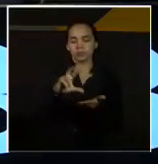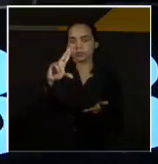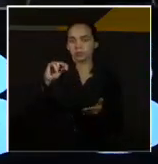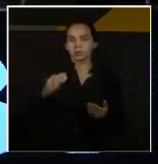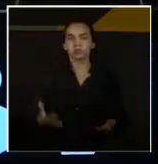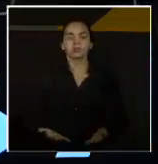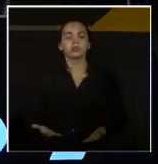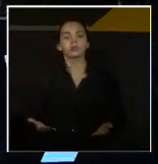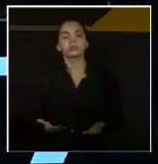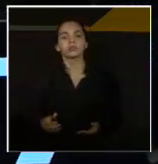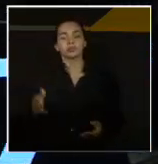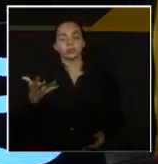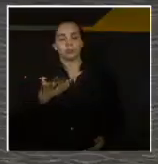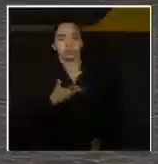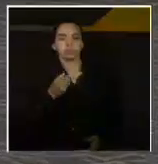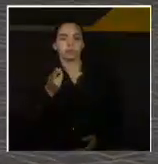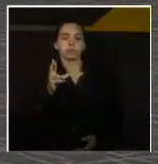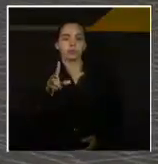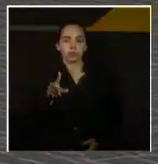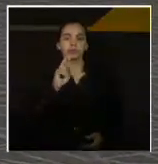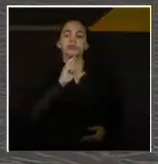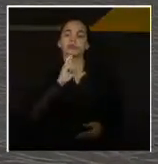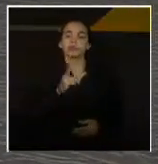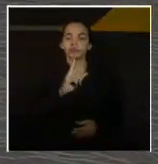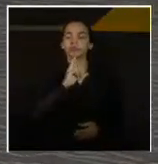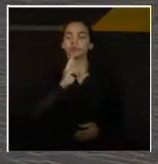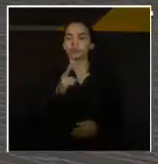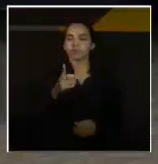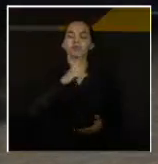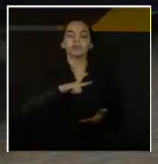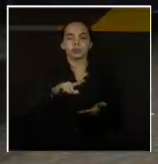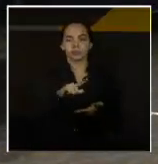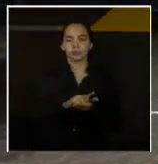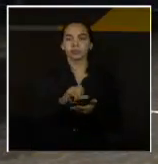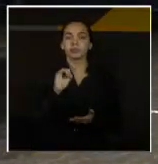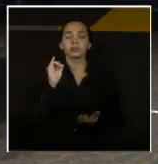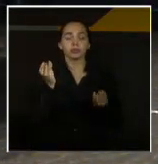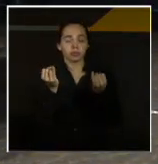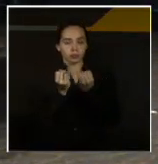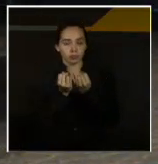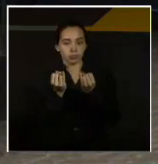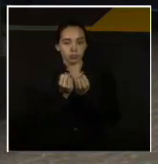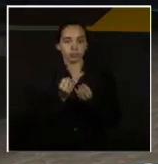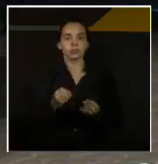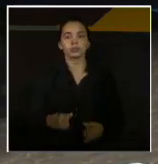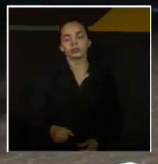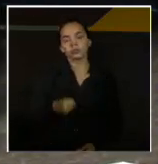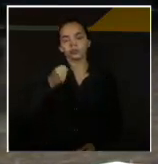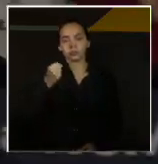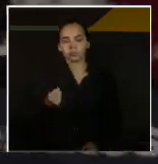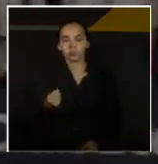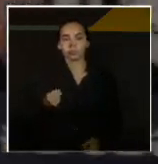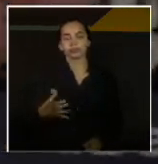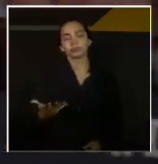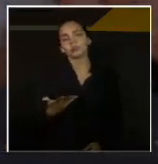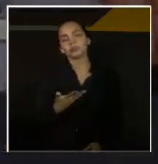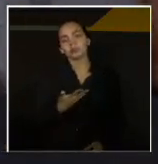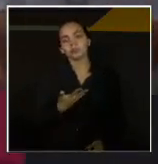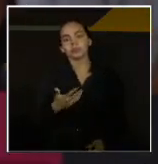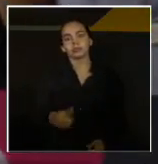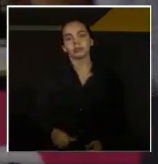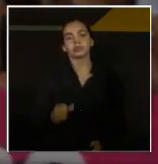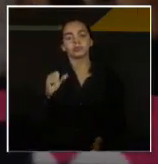leyes para poder tener una efectiva aplicación de las mismas, sino que también asegurarnos que exista